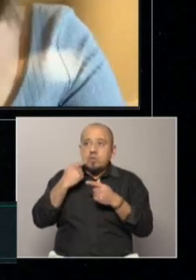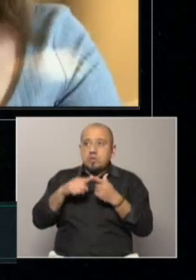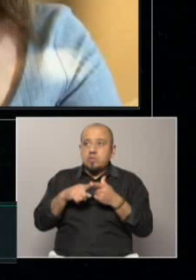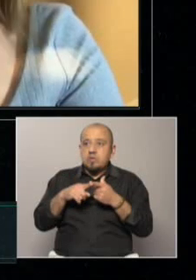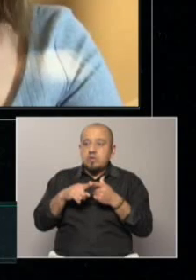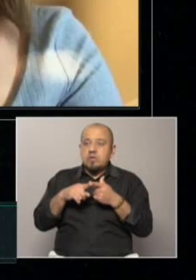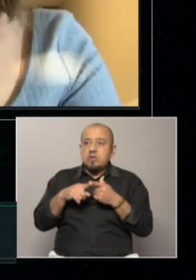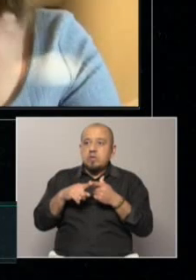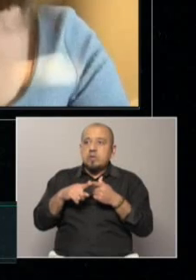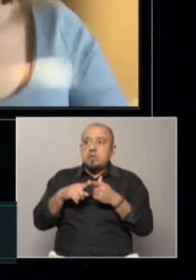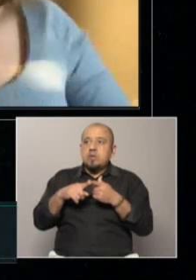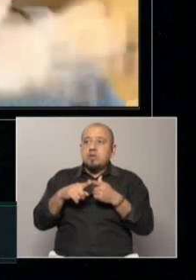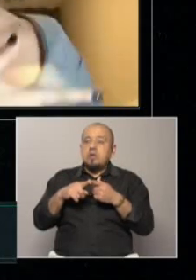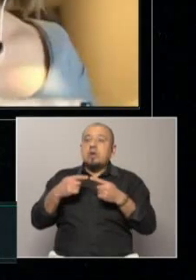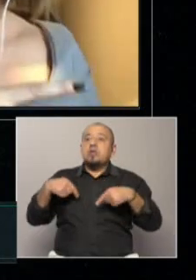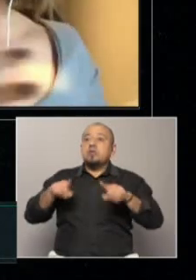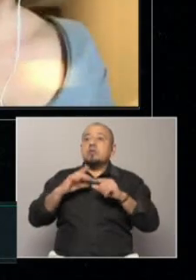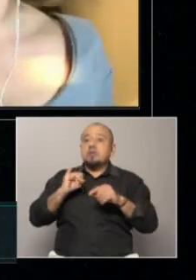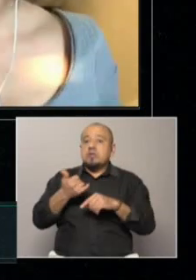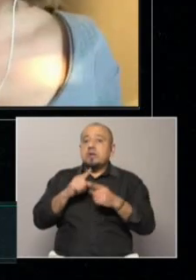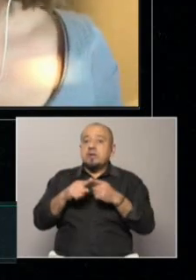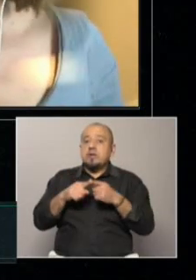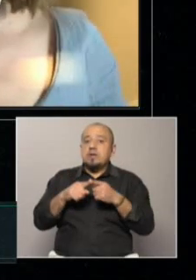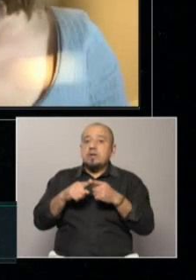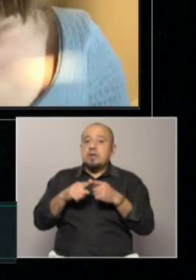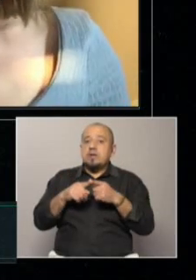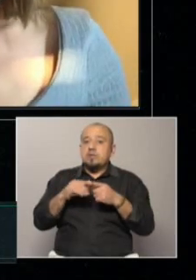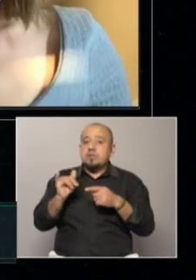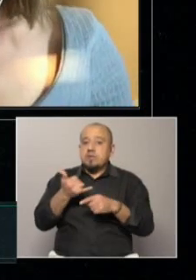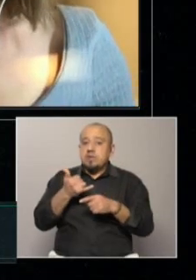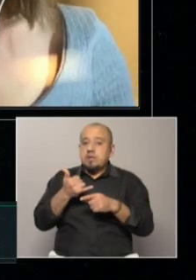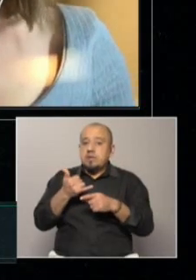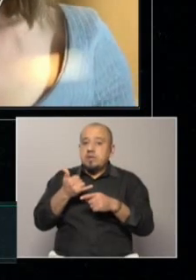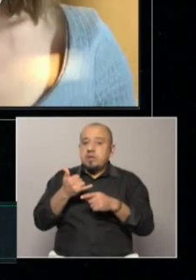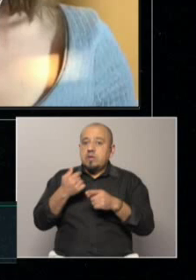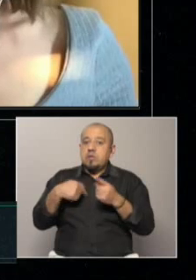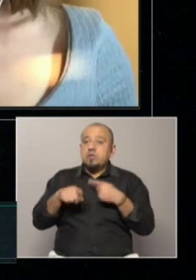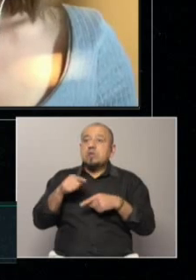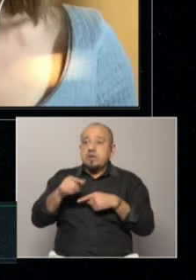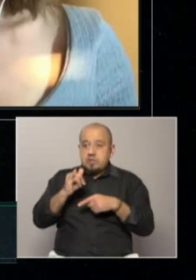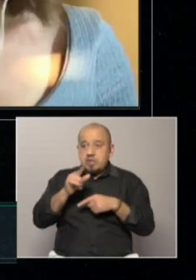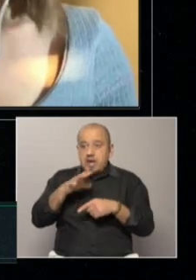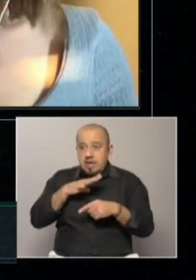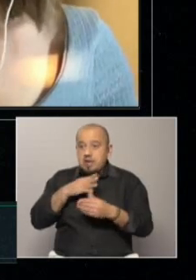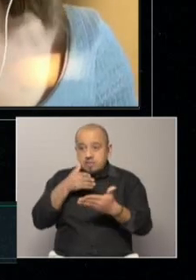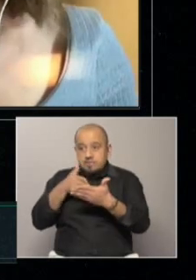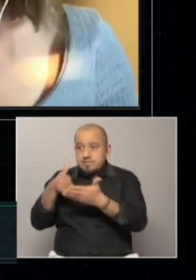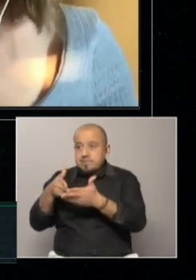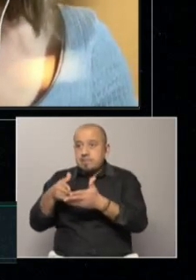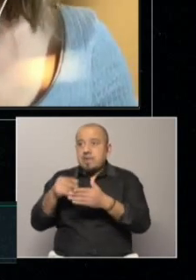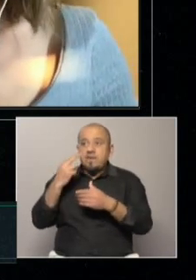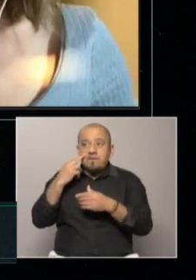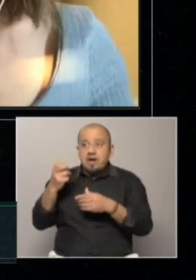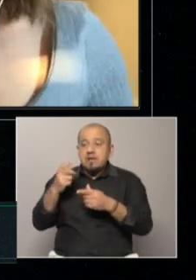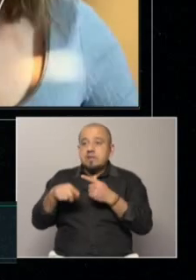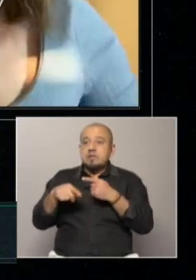que el pico ya lo atravesamos, esa sería la deducción. Y en esos días hay restricciones y no hay bares y no hay